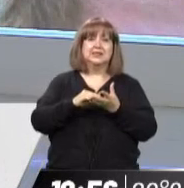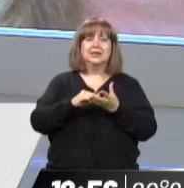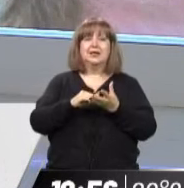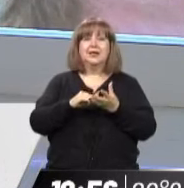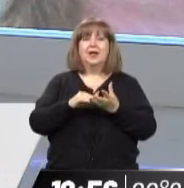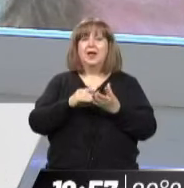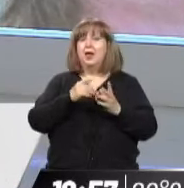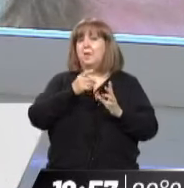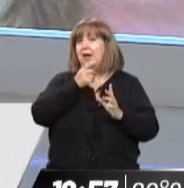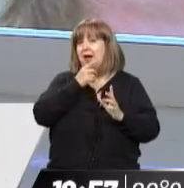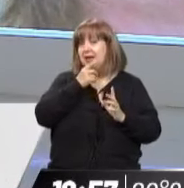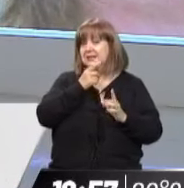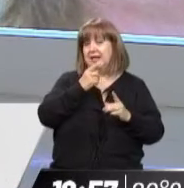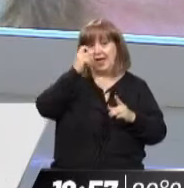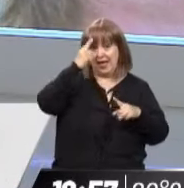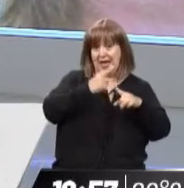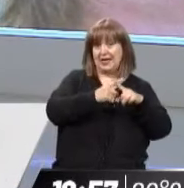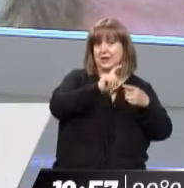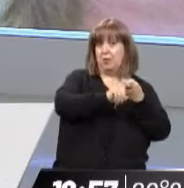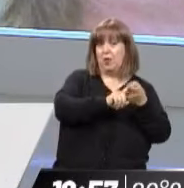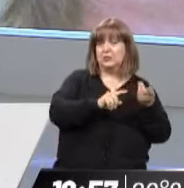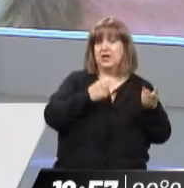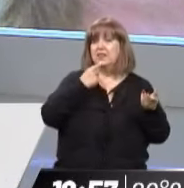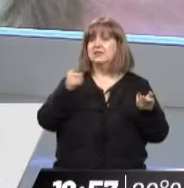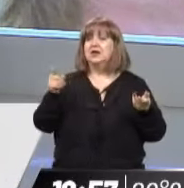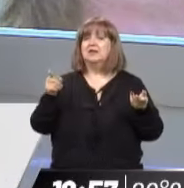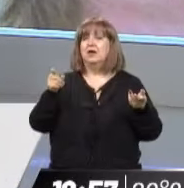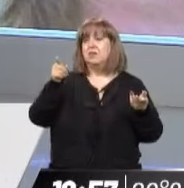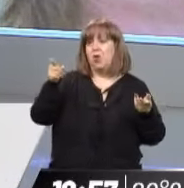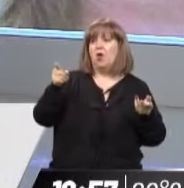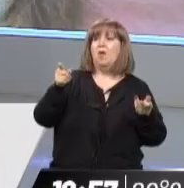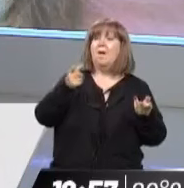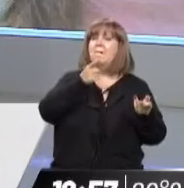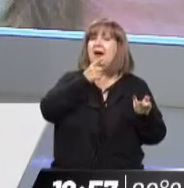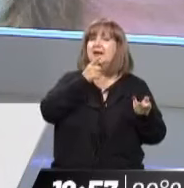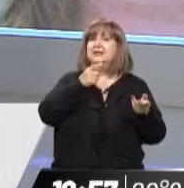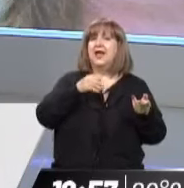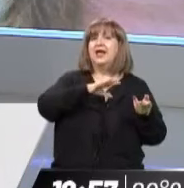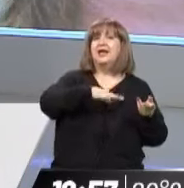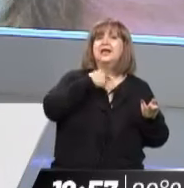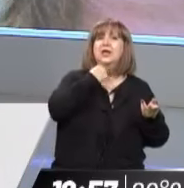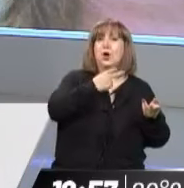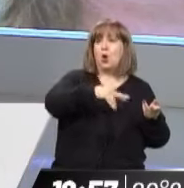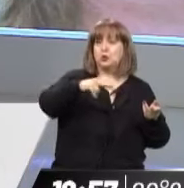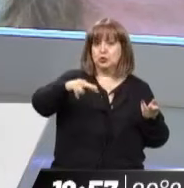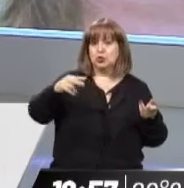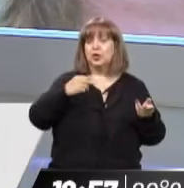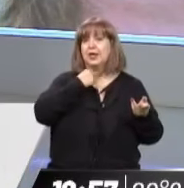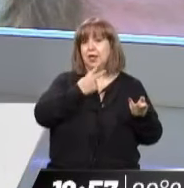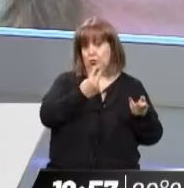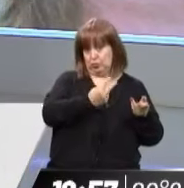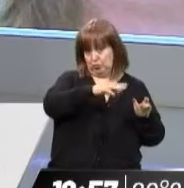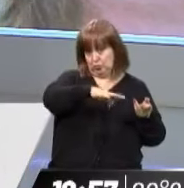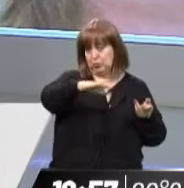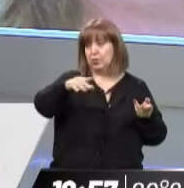un poquito de los chicos en parte de algún posteo. ¿Será así? Parece que el conflicto viene por ahí. Parece que la cosa viene por ahí. Es